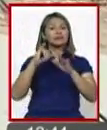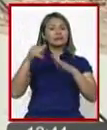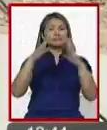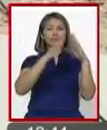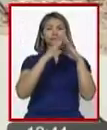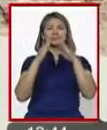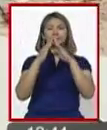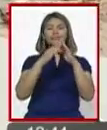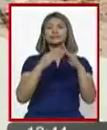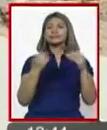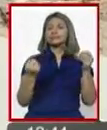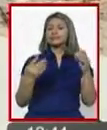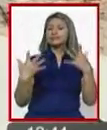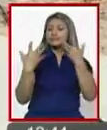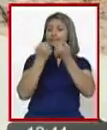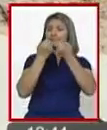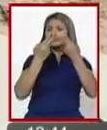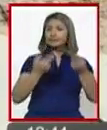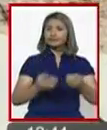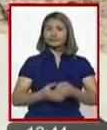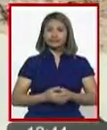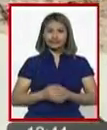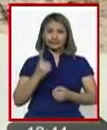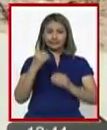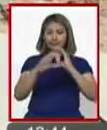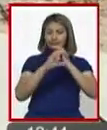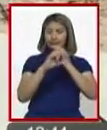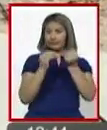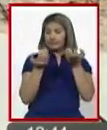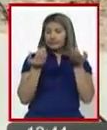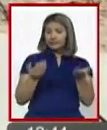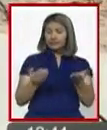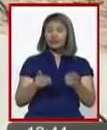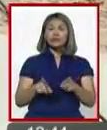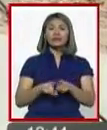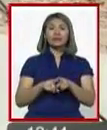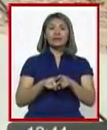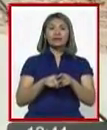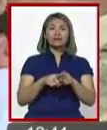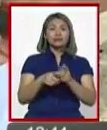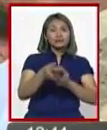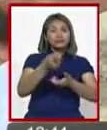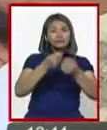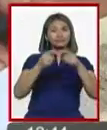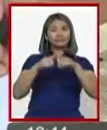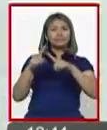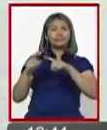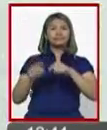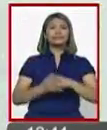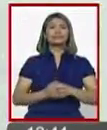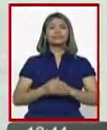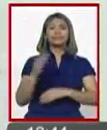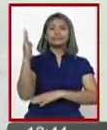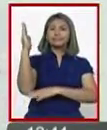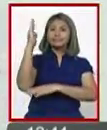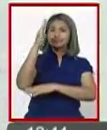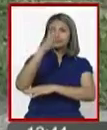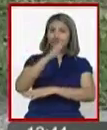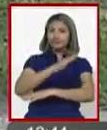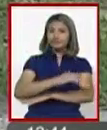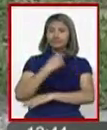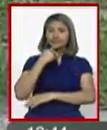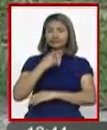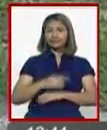Jerusalén luego que se produjera un accidente en la cual un camión de alto tonelaje jalara los cables. El poste se fue bajando así,